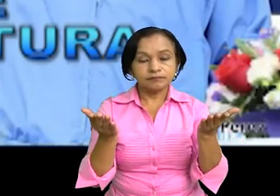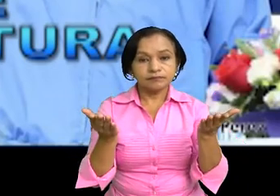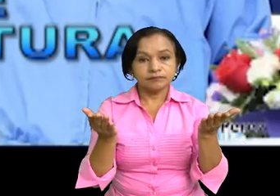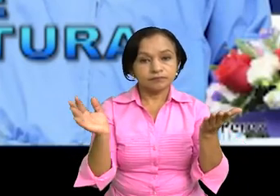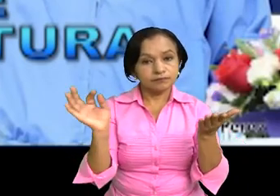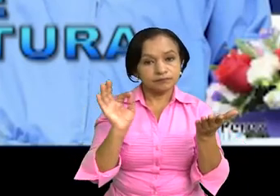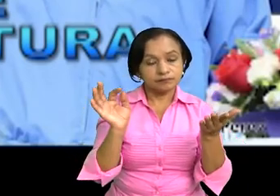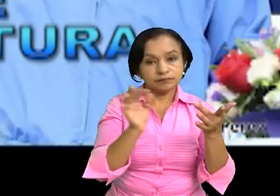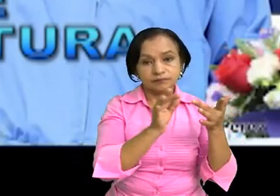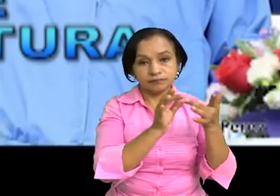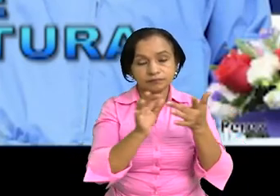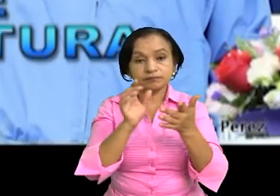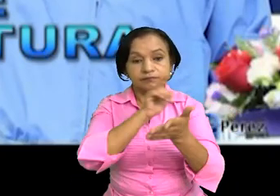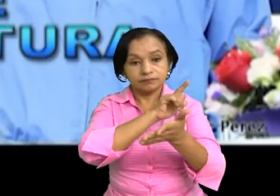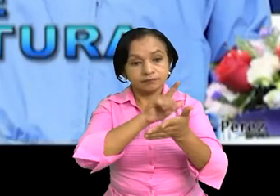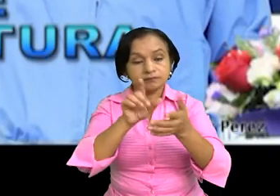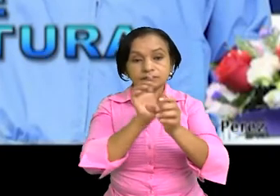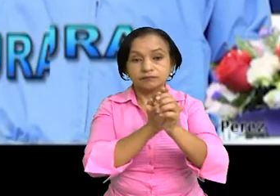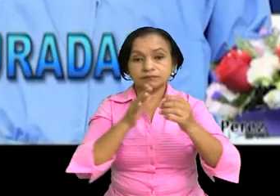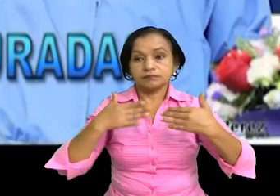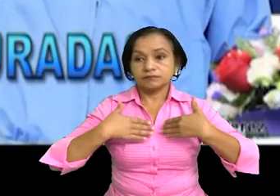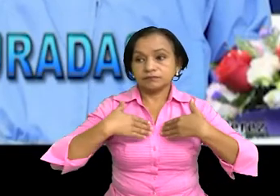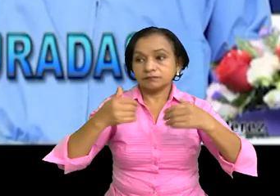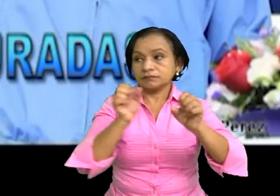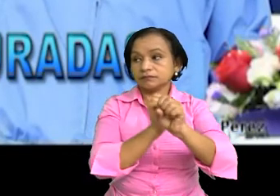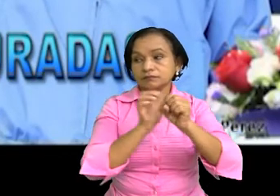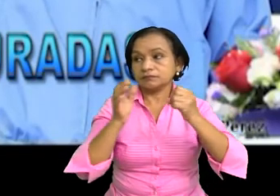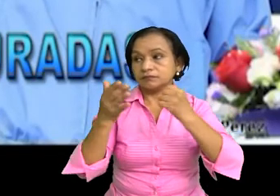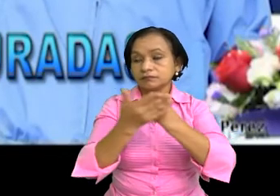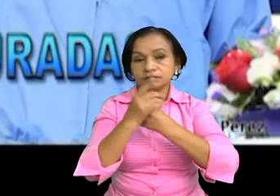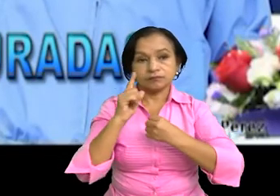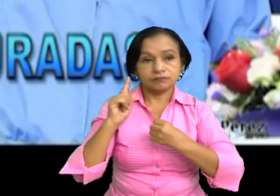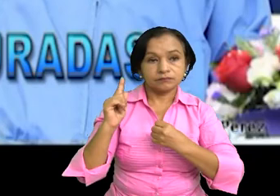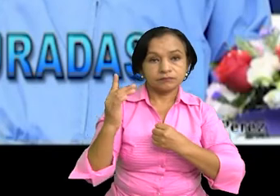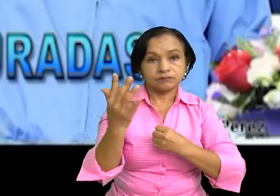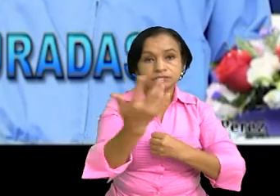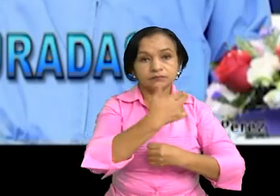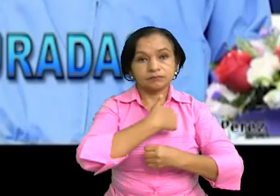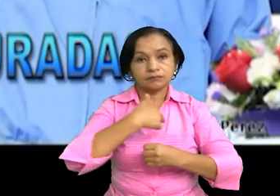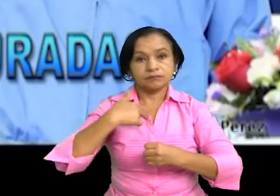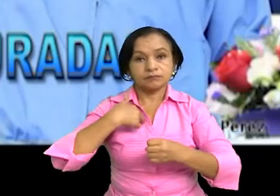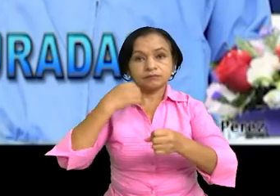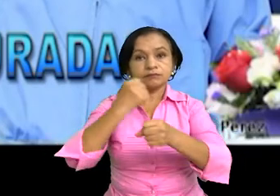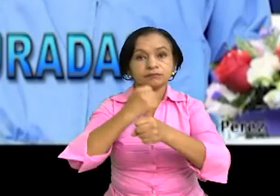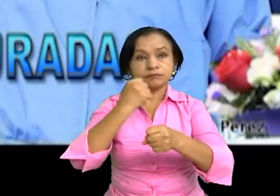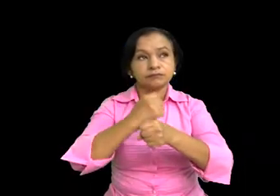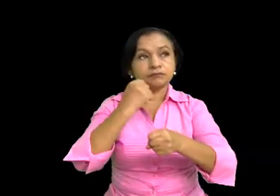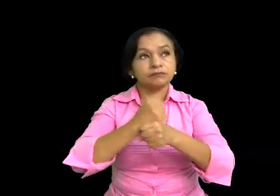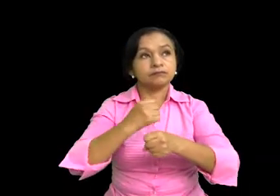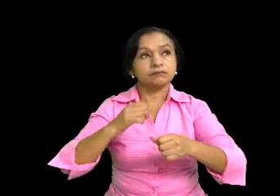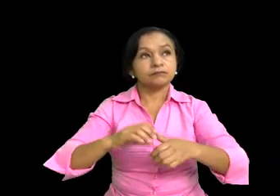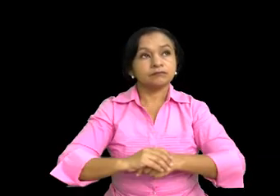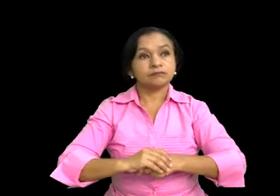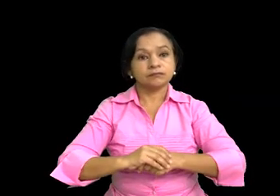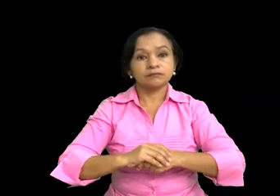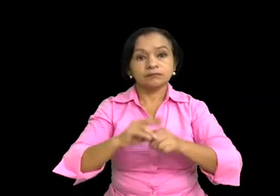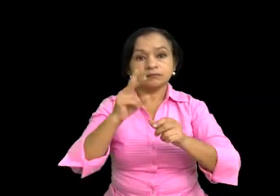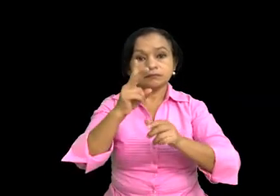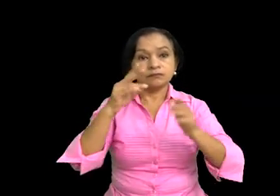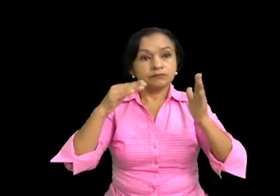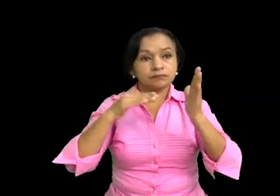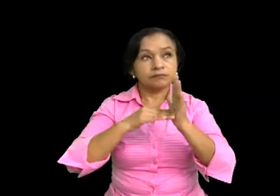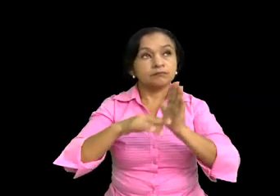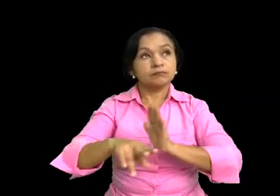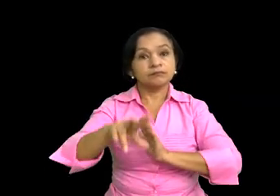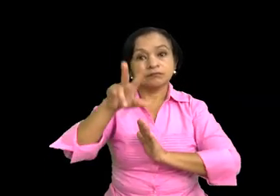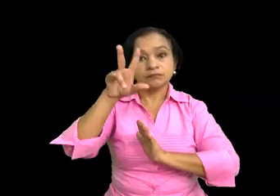medidas especiales de higiene en todas y cada una de las obras que estamos desarrollando. En el año 2020 hemos